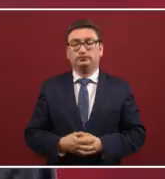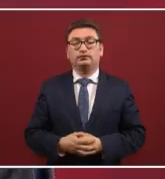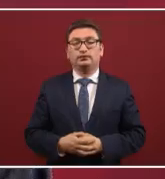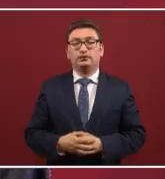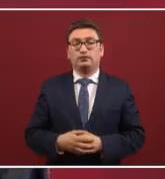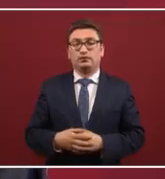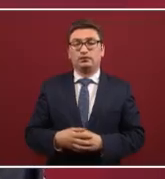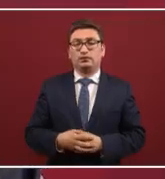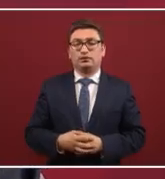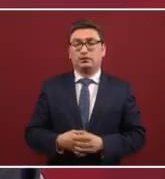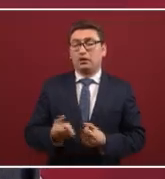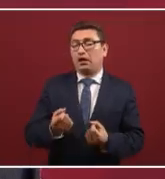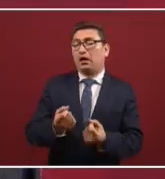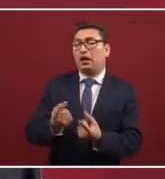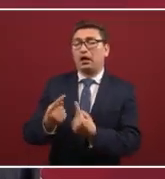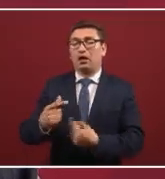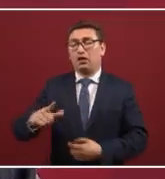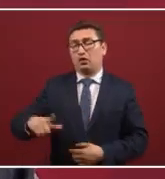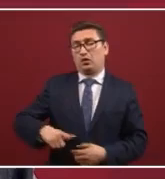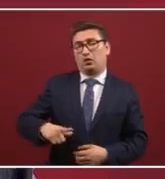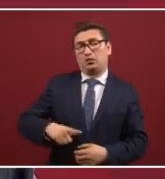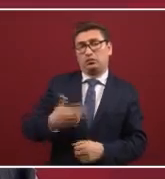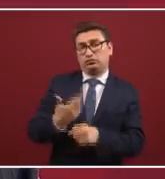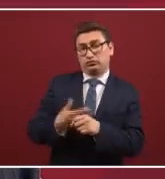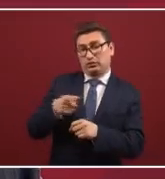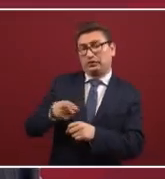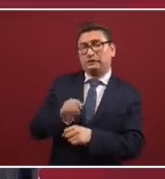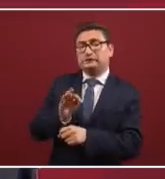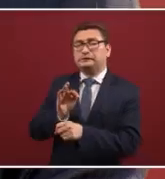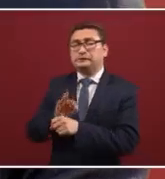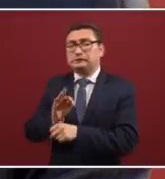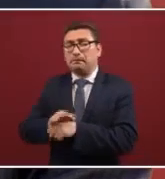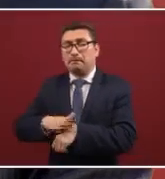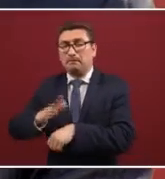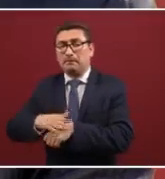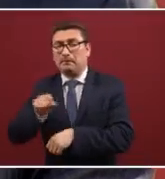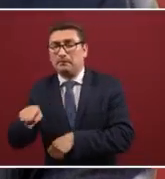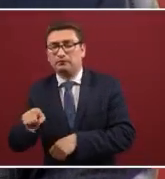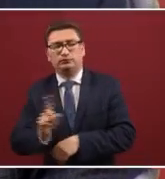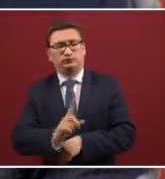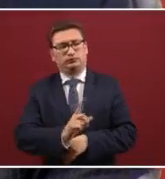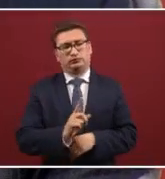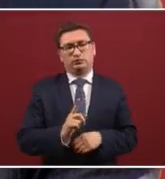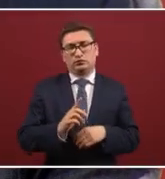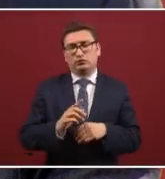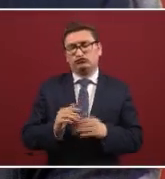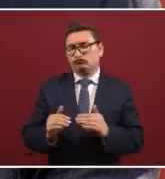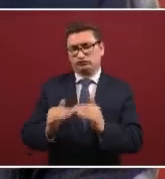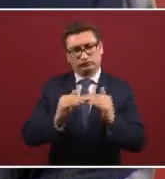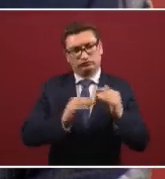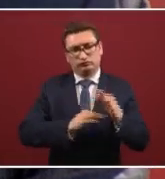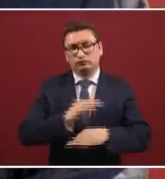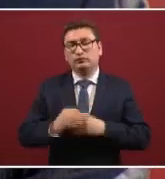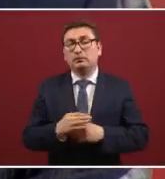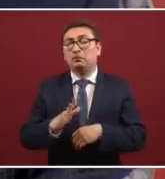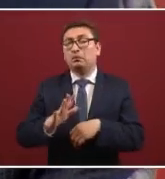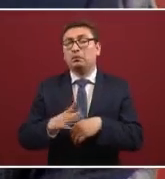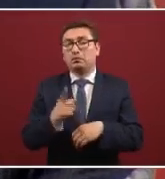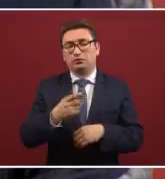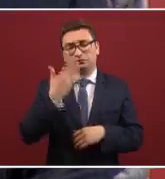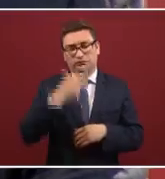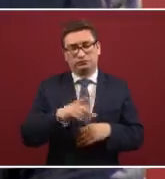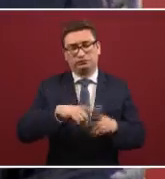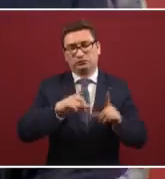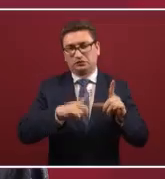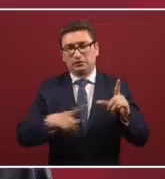gobernadores preferidos, porque entonces se afecta a los ciudadanos